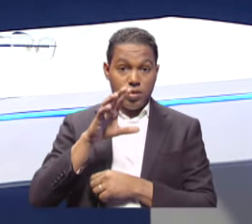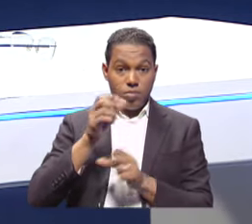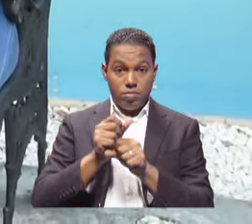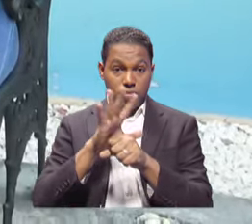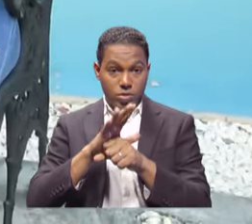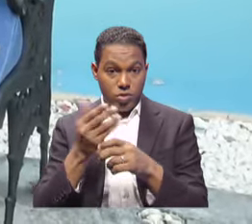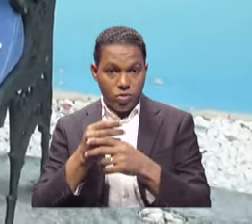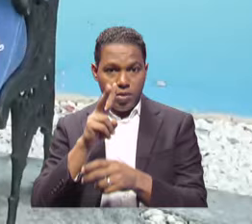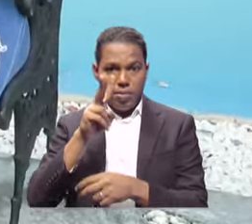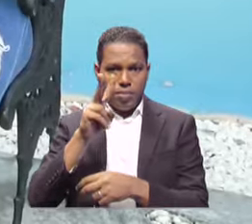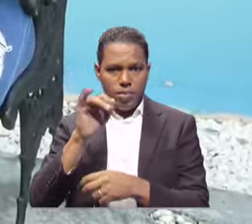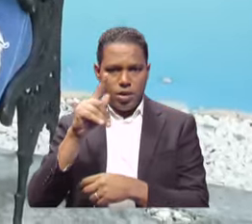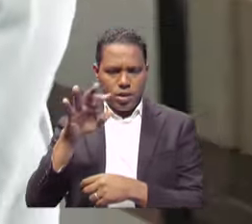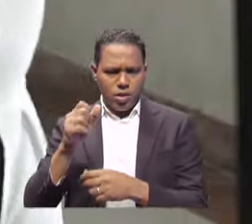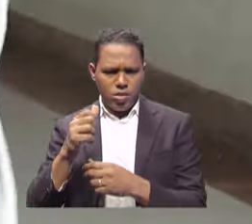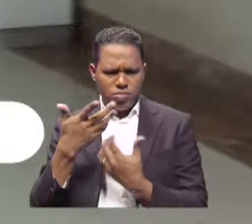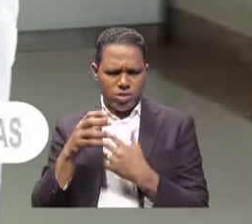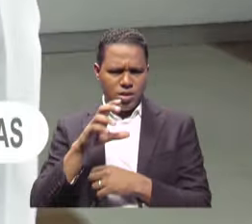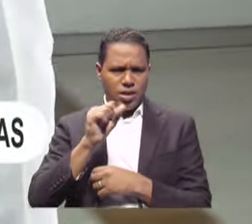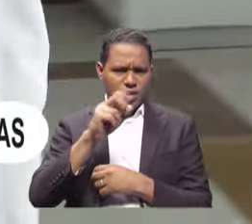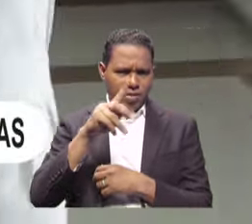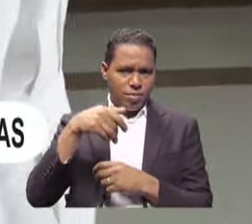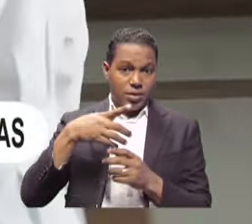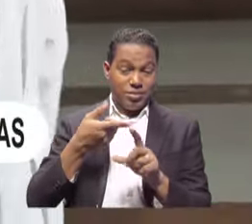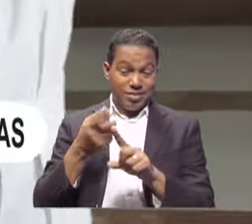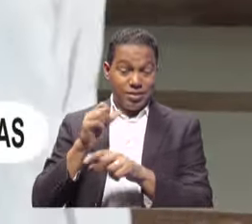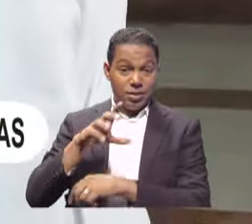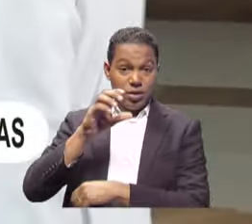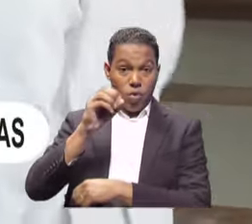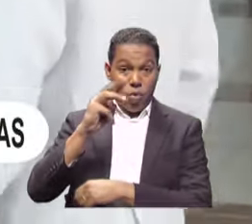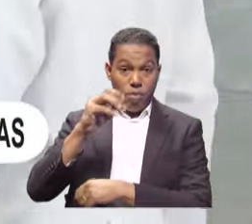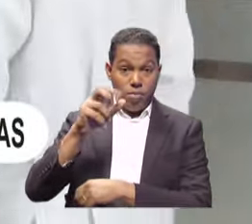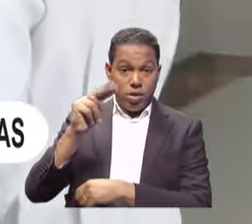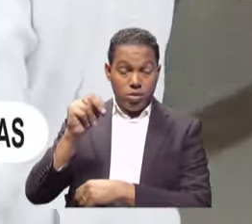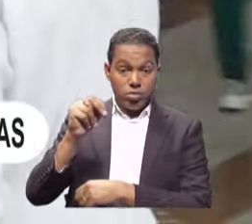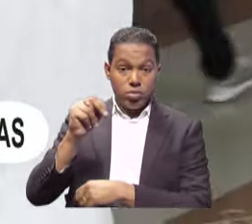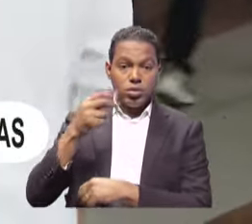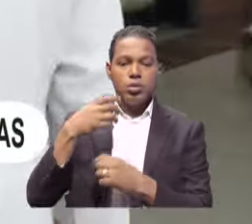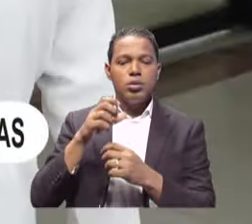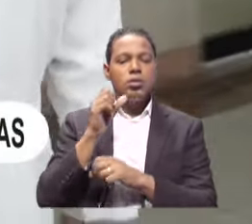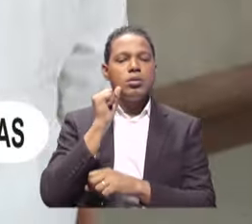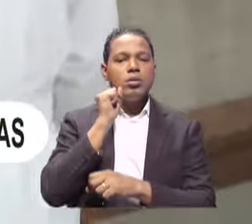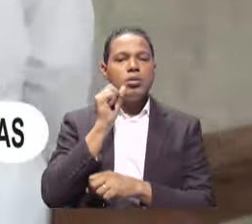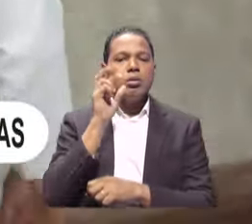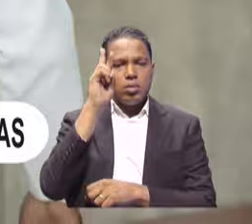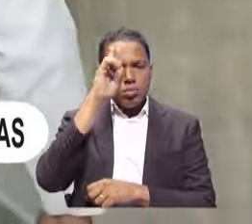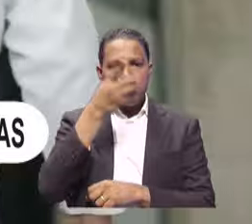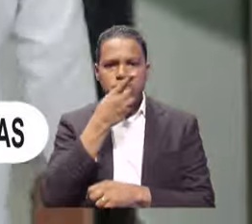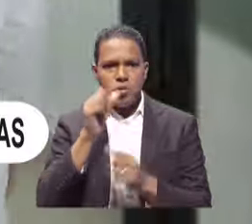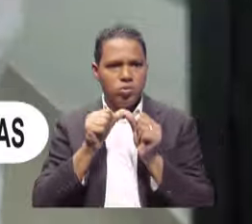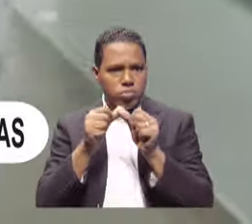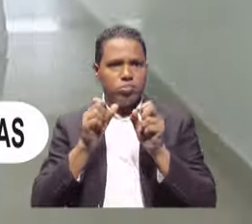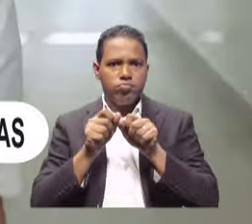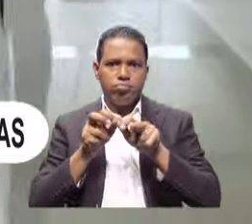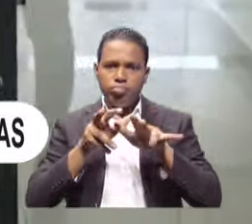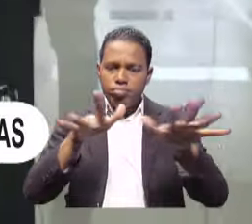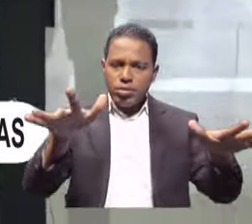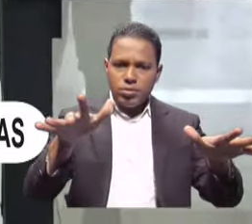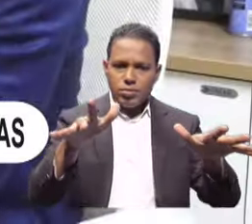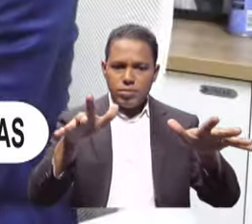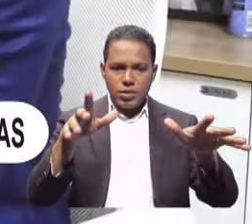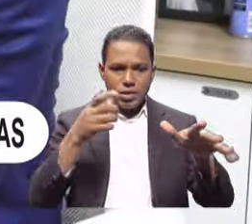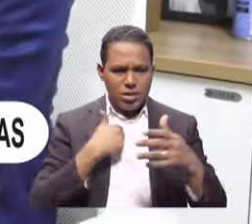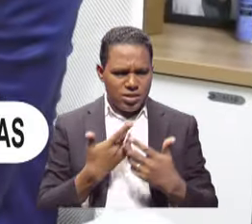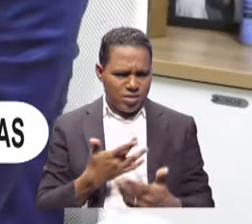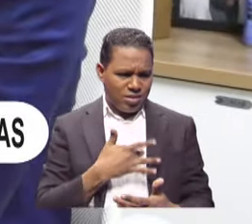una cepa más transmisible derivada de la Omicron, está circulando en República Dominicana y esta realidad pues ya empezó a generar cierta